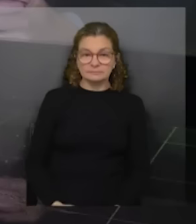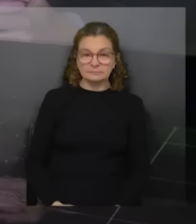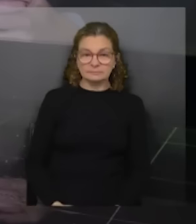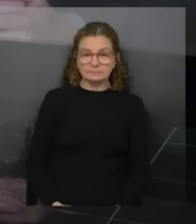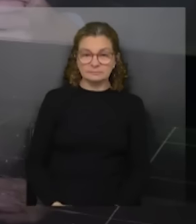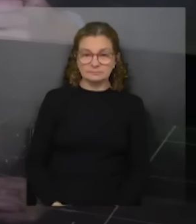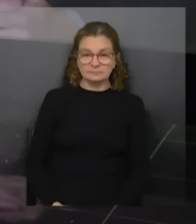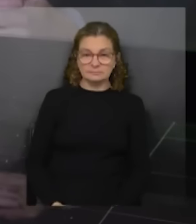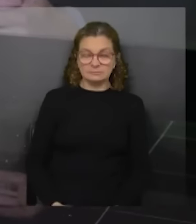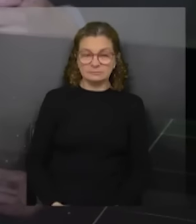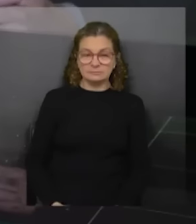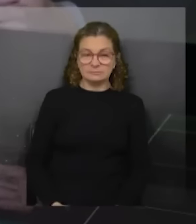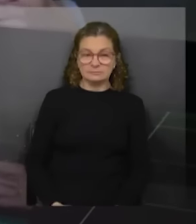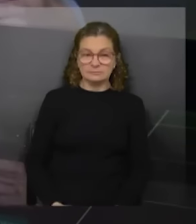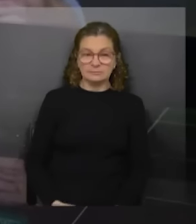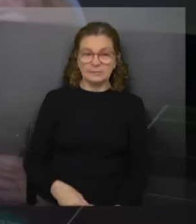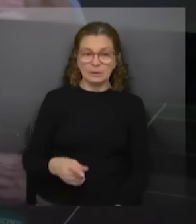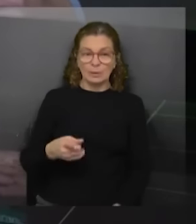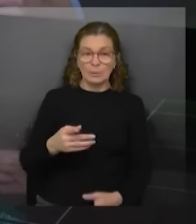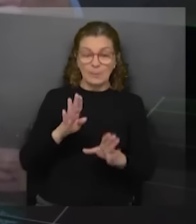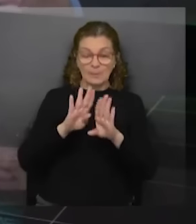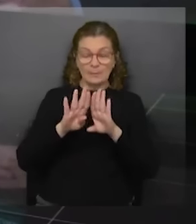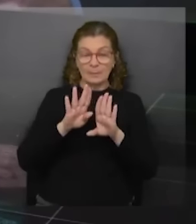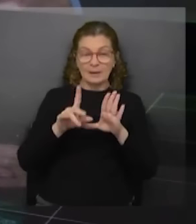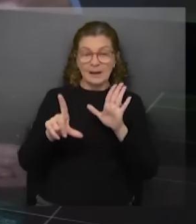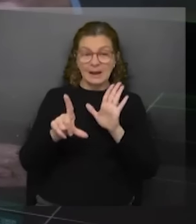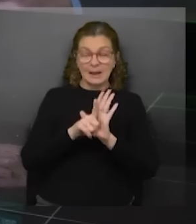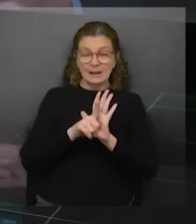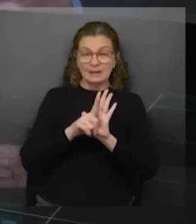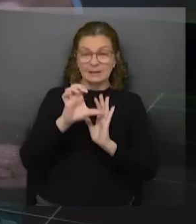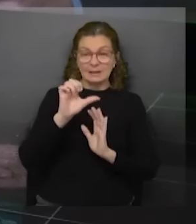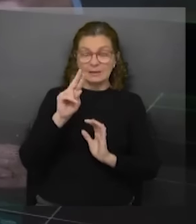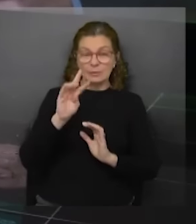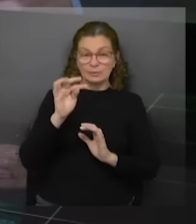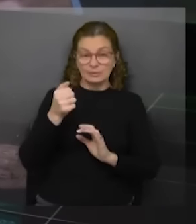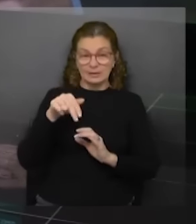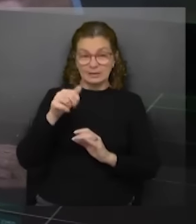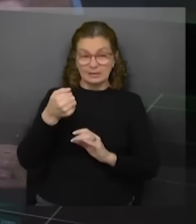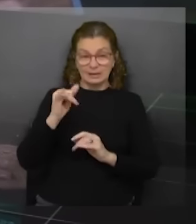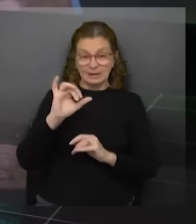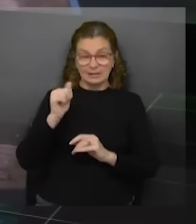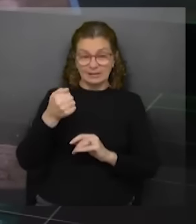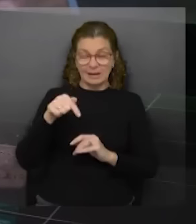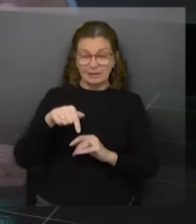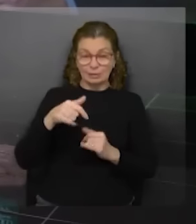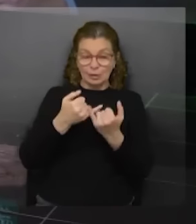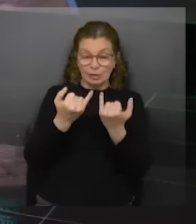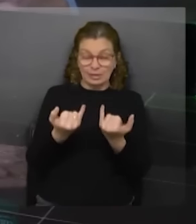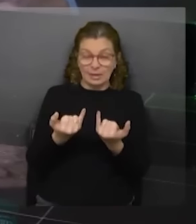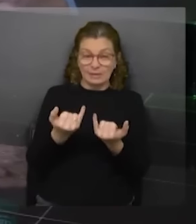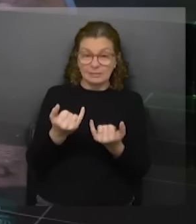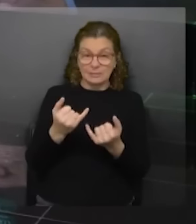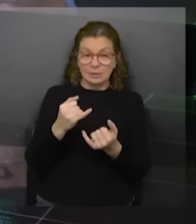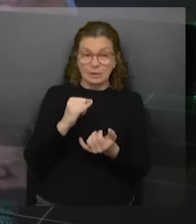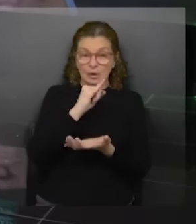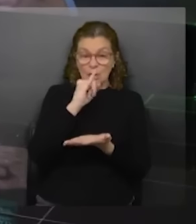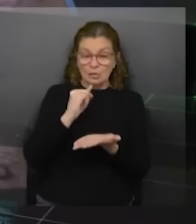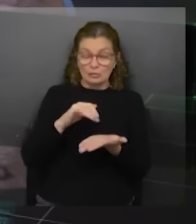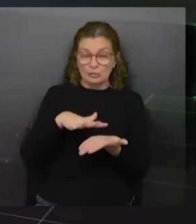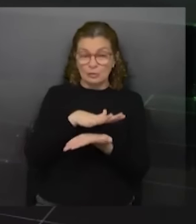sector como escuchábamos en portada la ley de aut tenacia está generando varios movimientos por estos días y allí está en la zona del parque